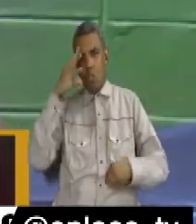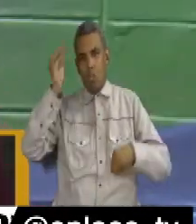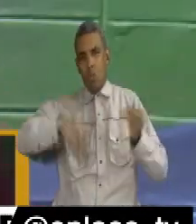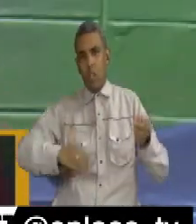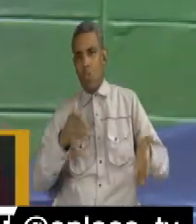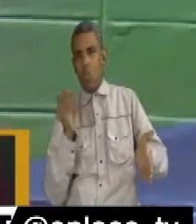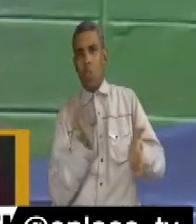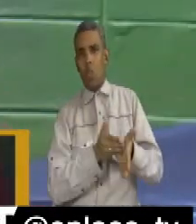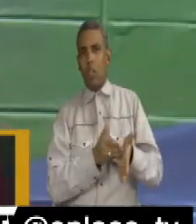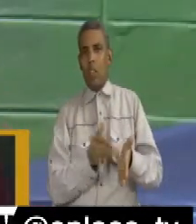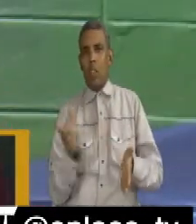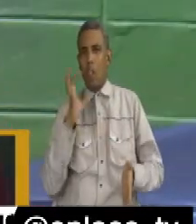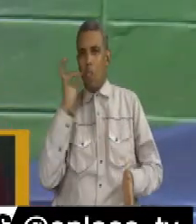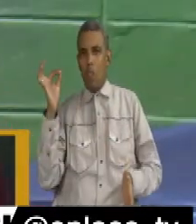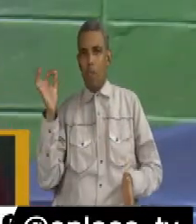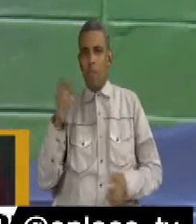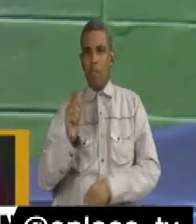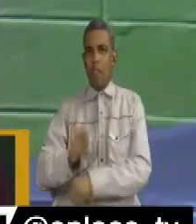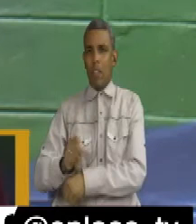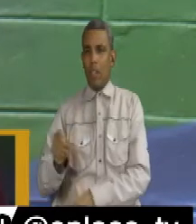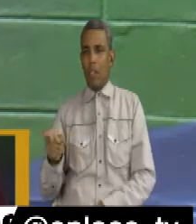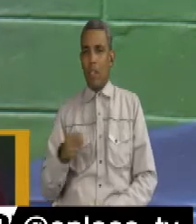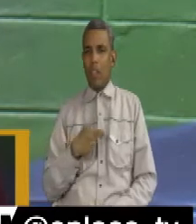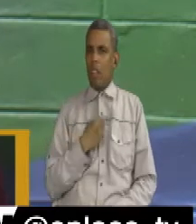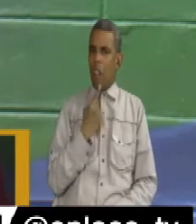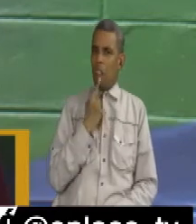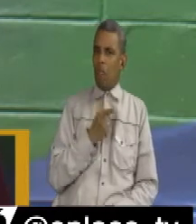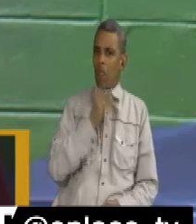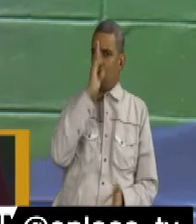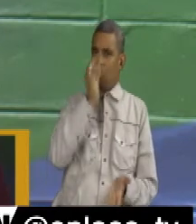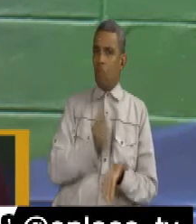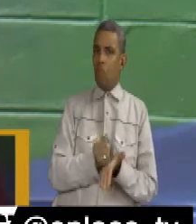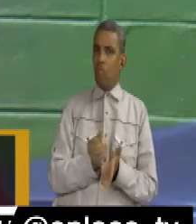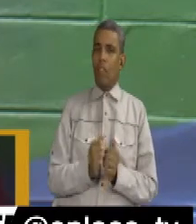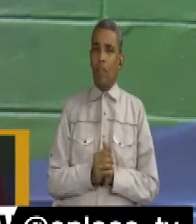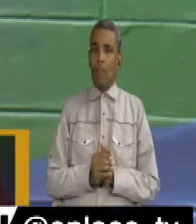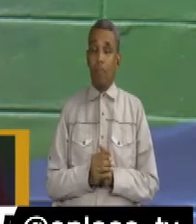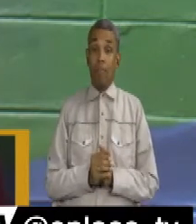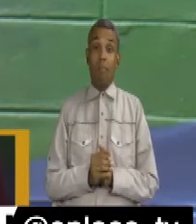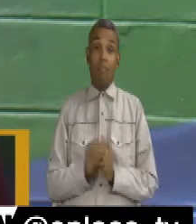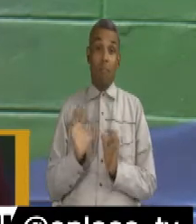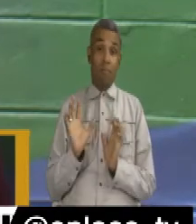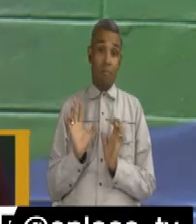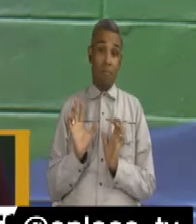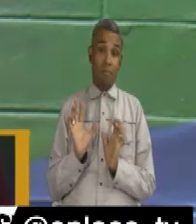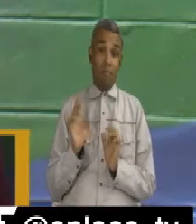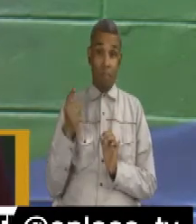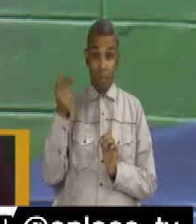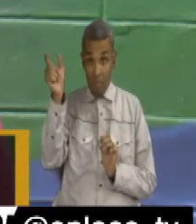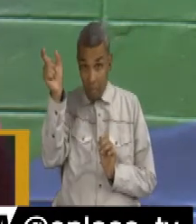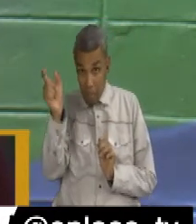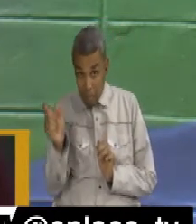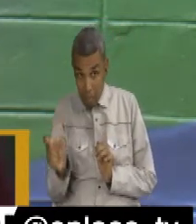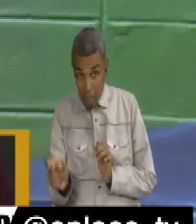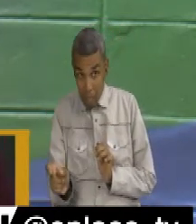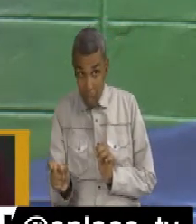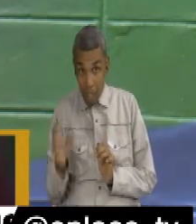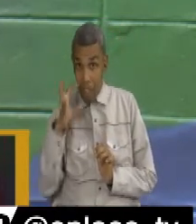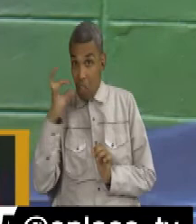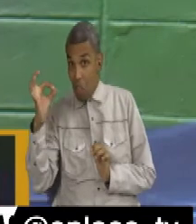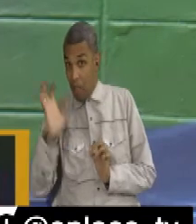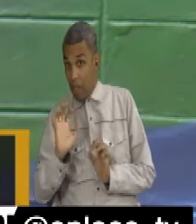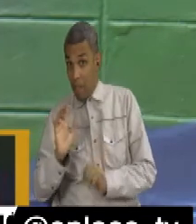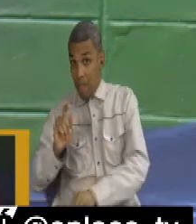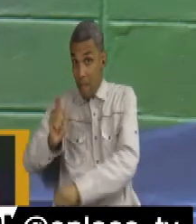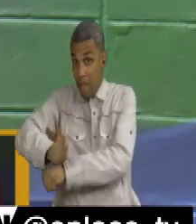organizaciones sociales hemos sabido de las denuncias hechas por el fiscal y pues si el fiscal tiene conocimiento y pruebas ante eso, pues que